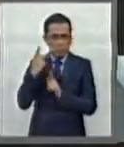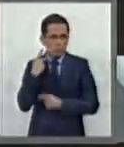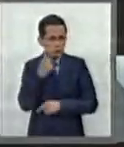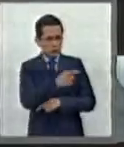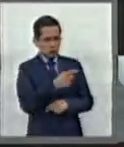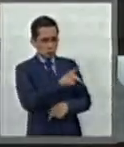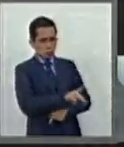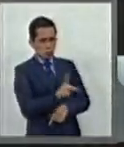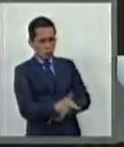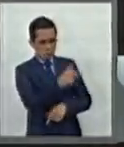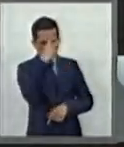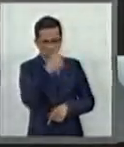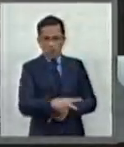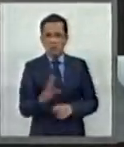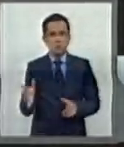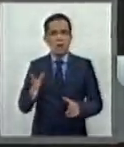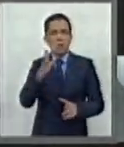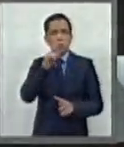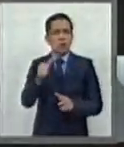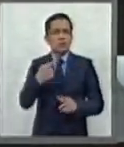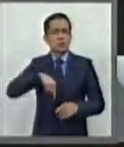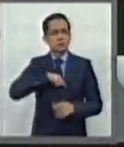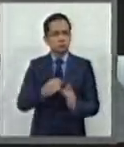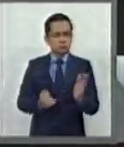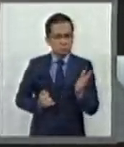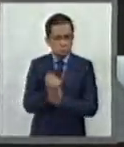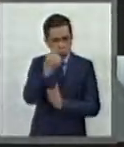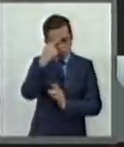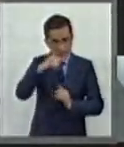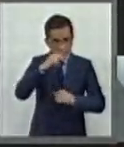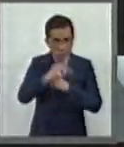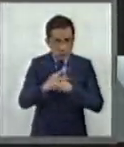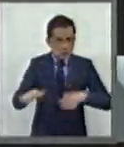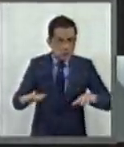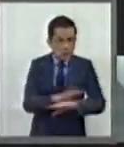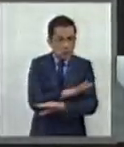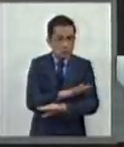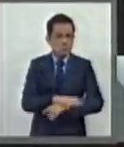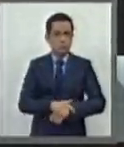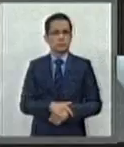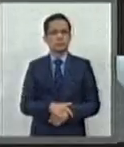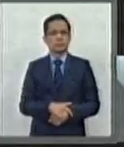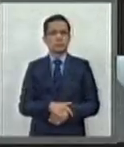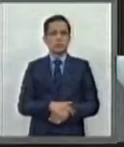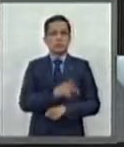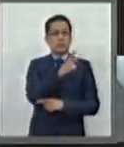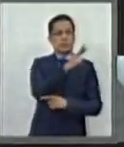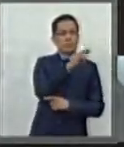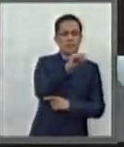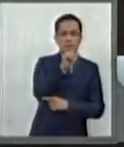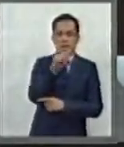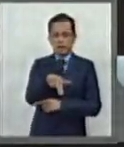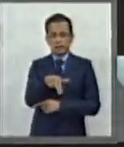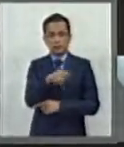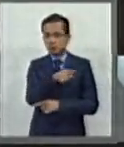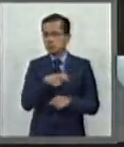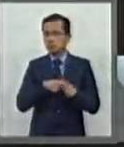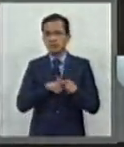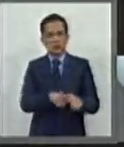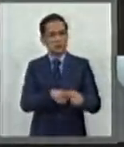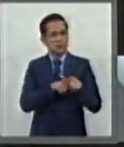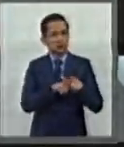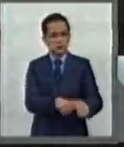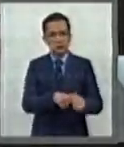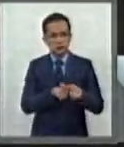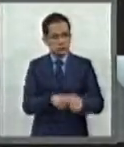de cambiar el destino de este país. Desde entonces, el PRIAN no duerme, porque hay un